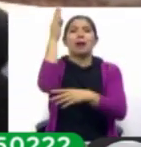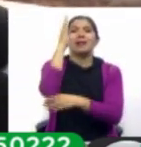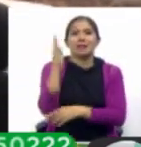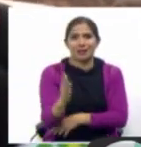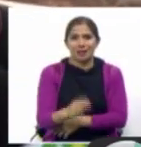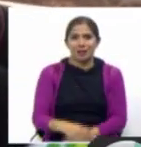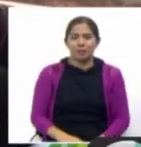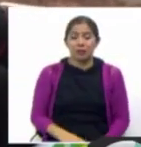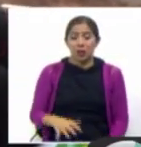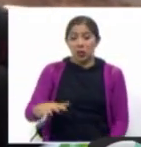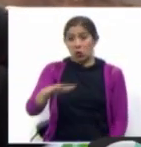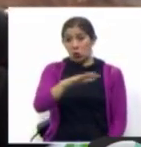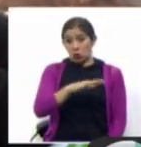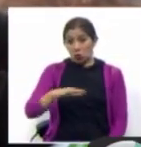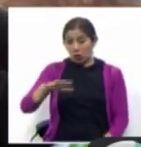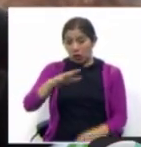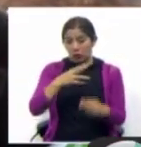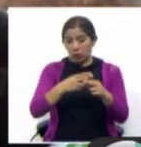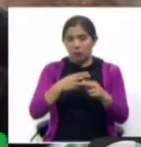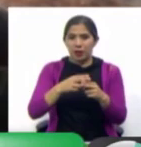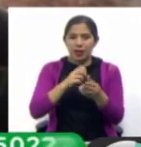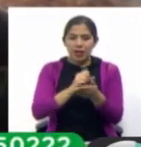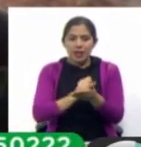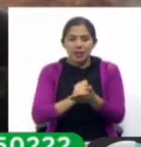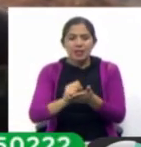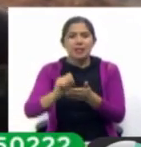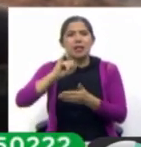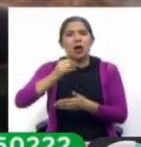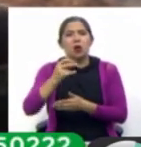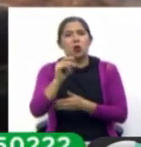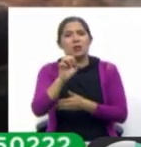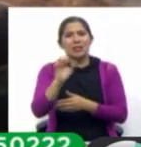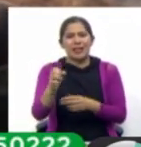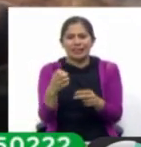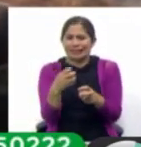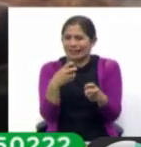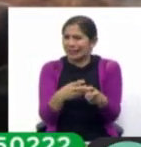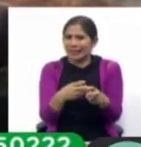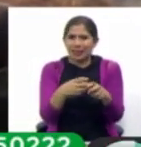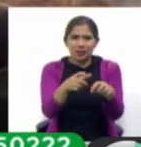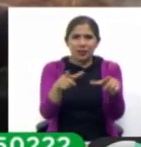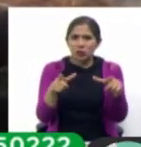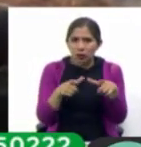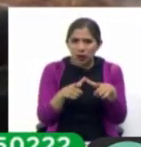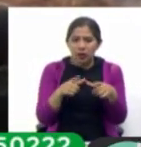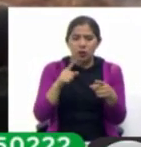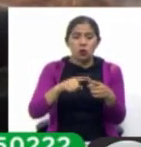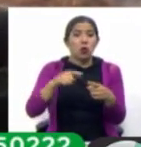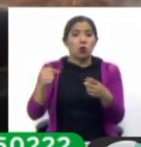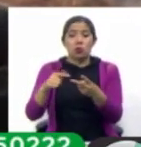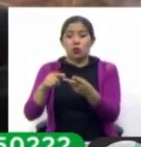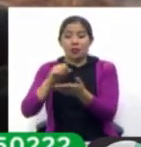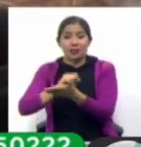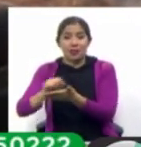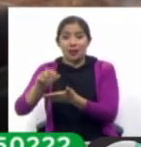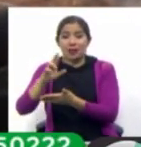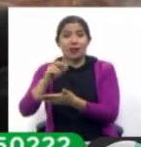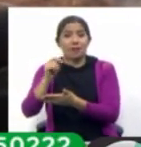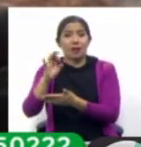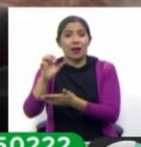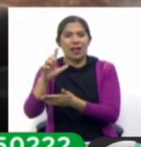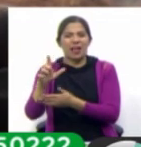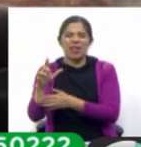complejo como son las serranías de San José, las serranías de San Rafael no van a ser